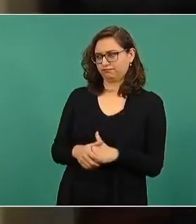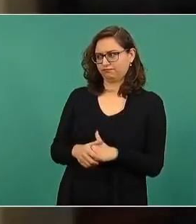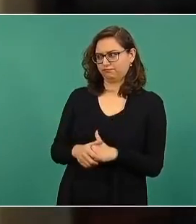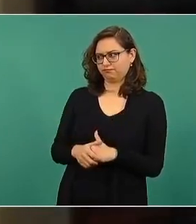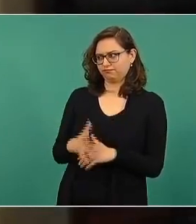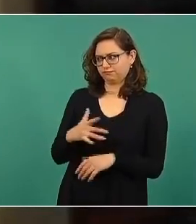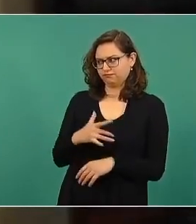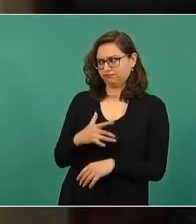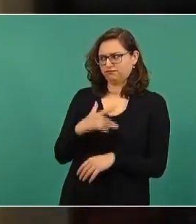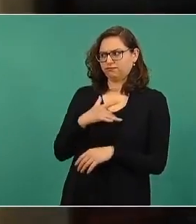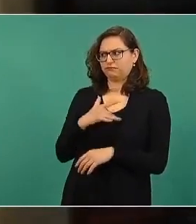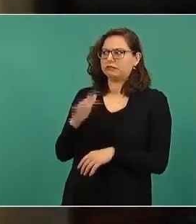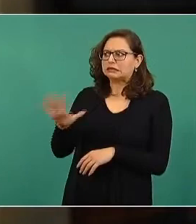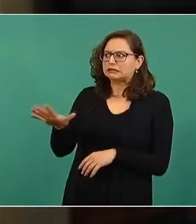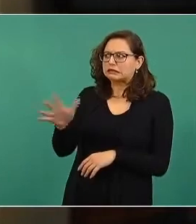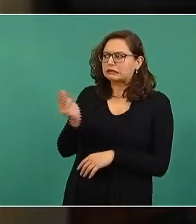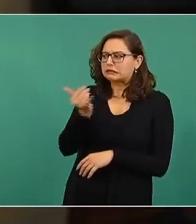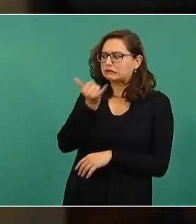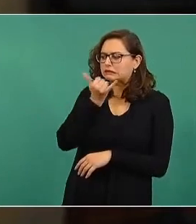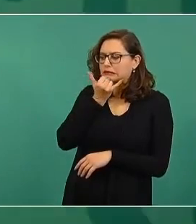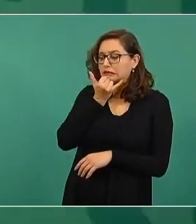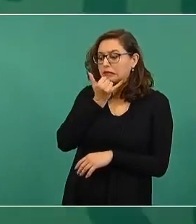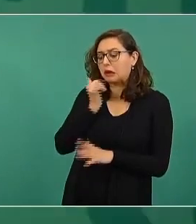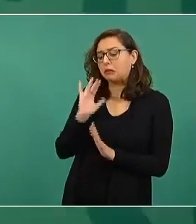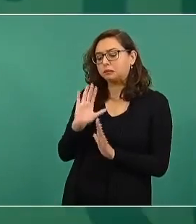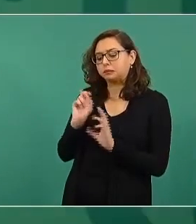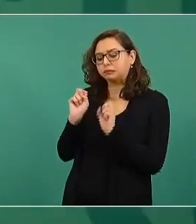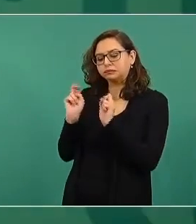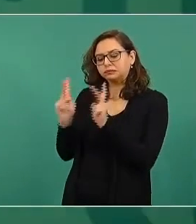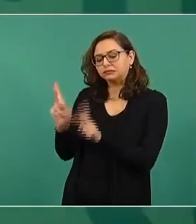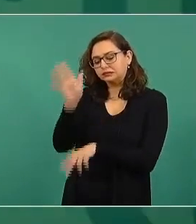y me diría, bueno, lo que usted diga,